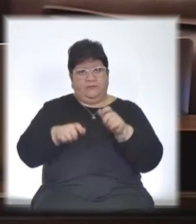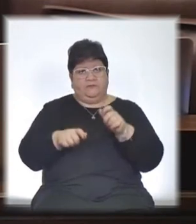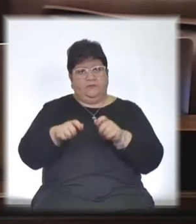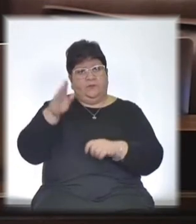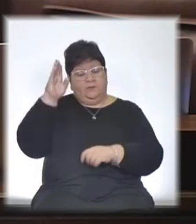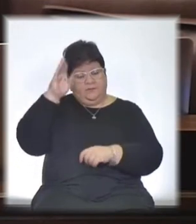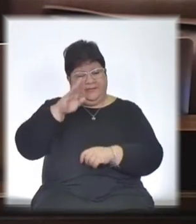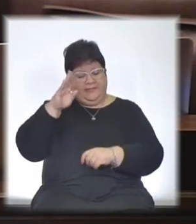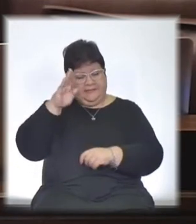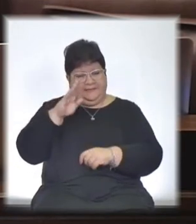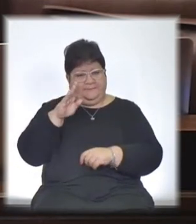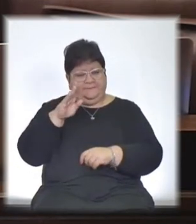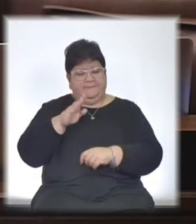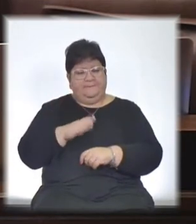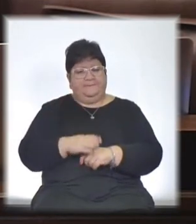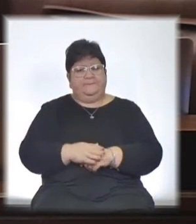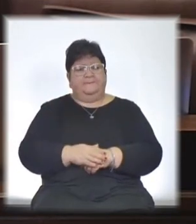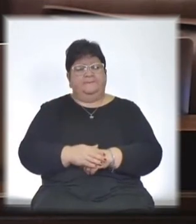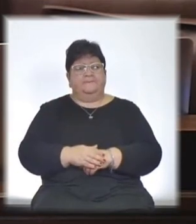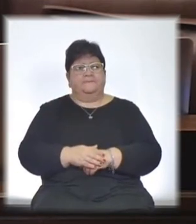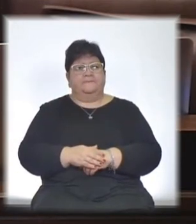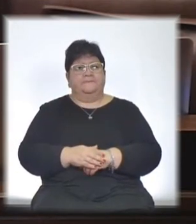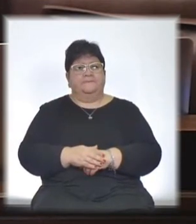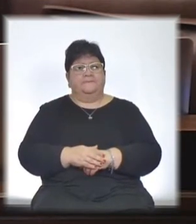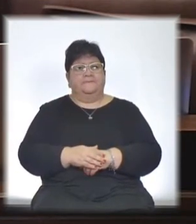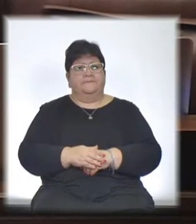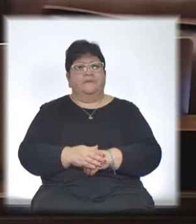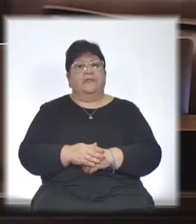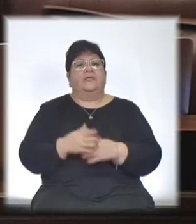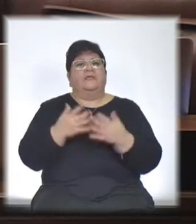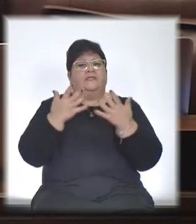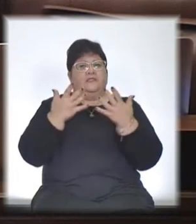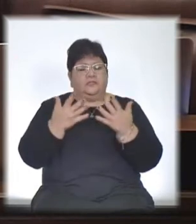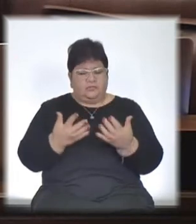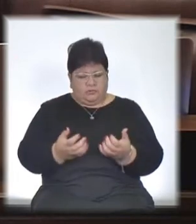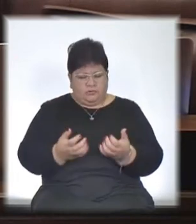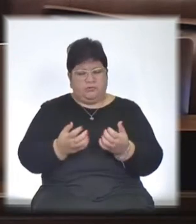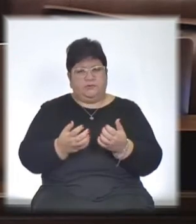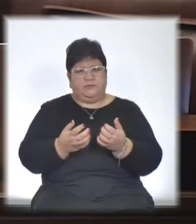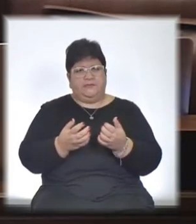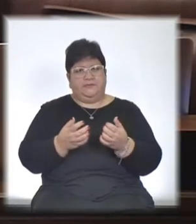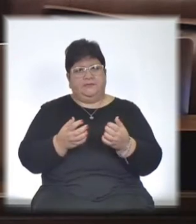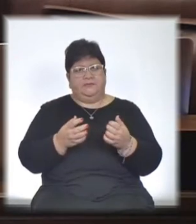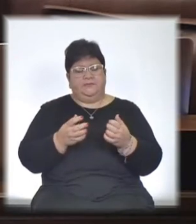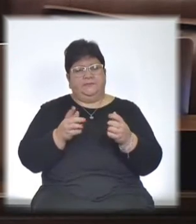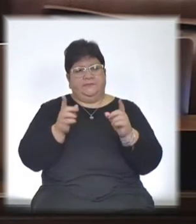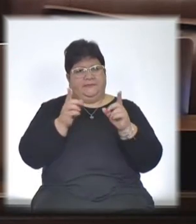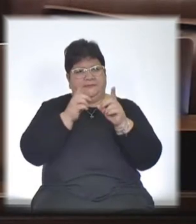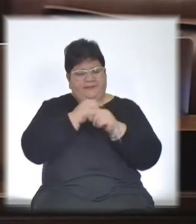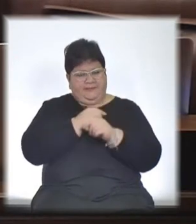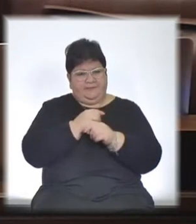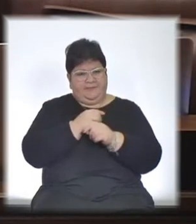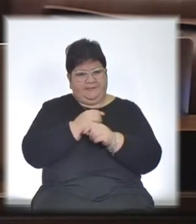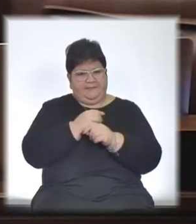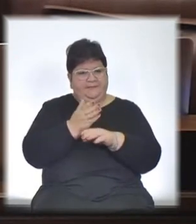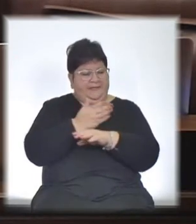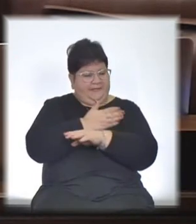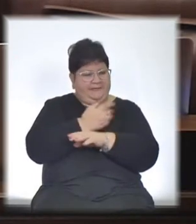Quiero terminar, antes de pasarle la palabra al compañero, al senador Eduardo